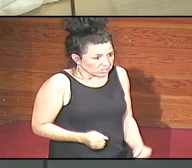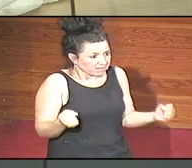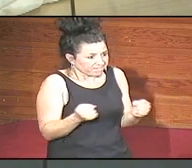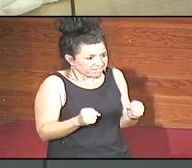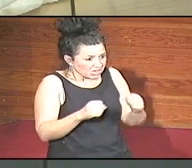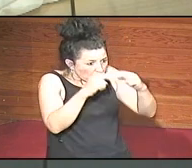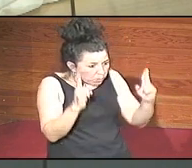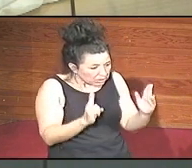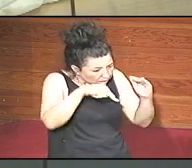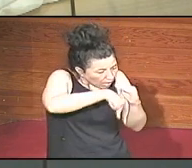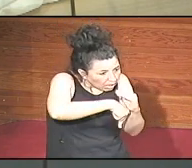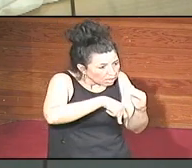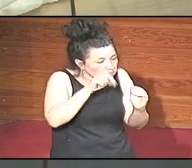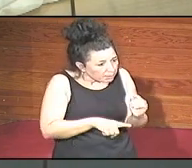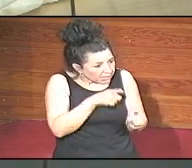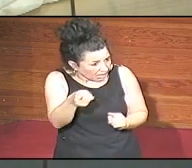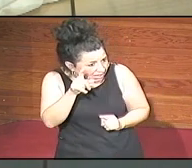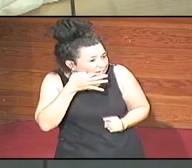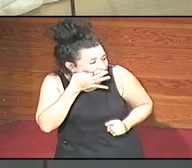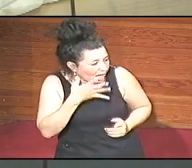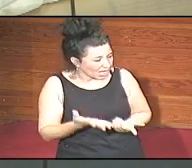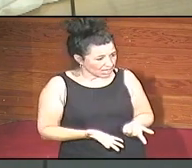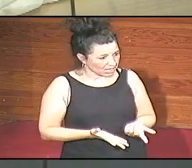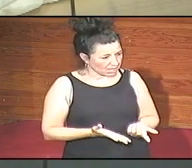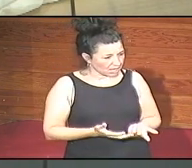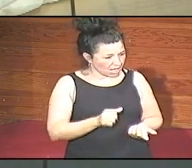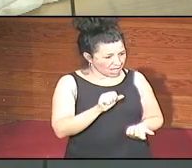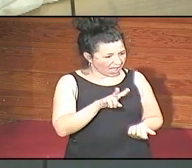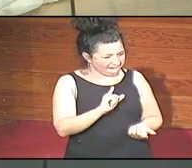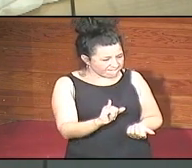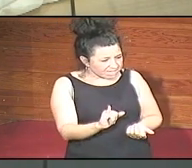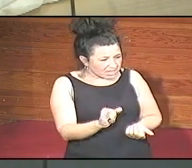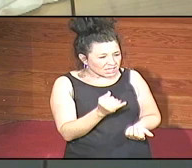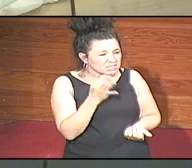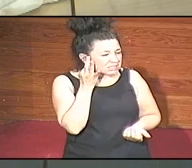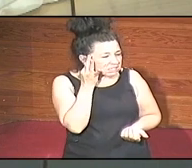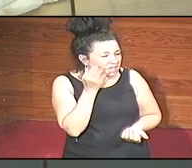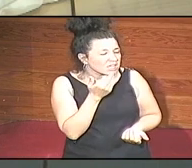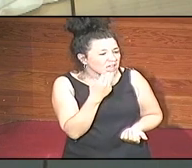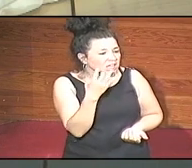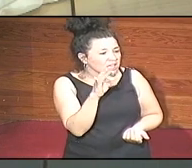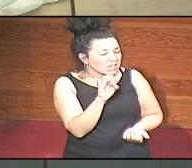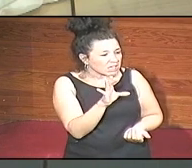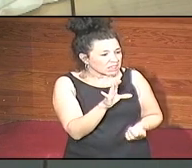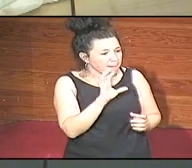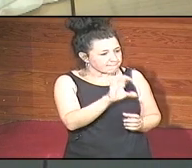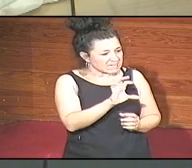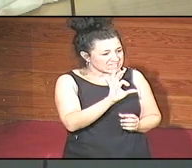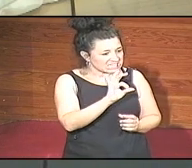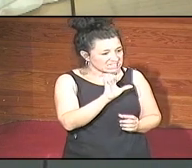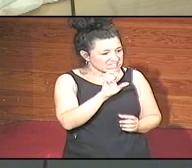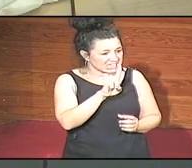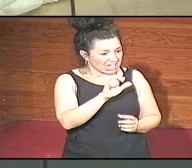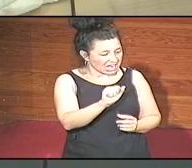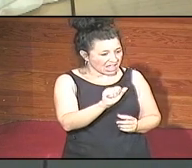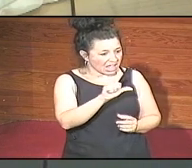real también allí yo recuerdo en abbey por ejemplo una chica de 15 años que conocía en sierra leona que era hija